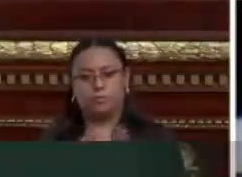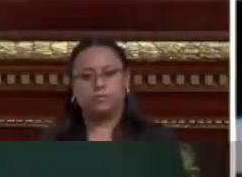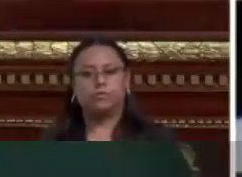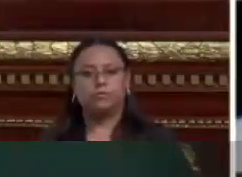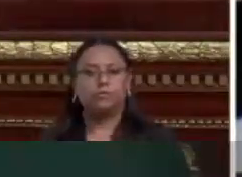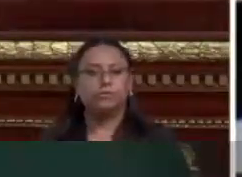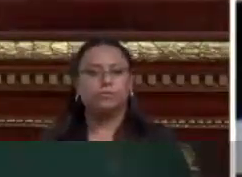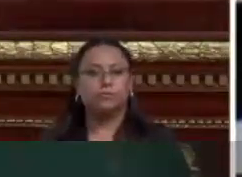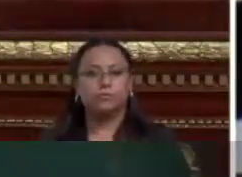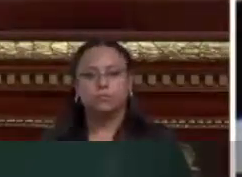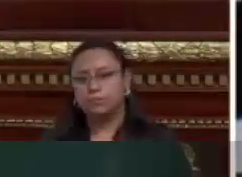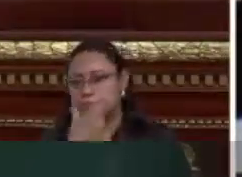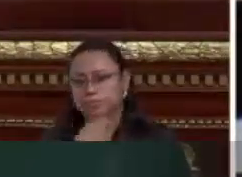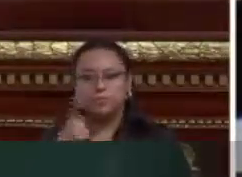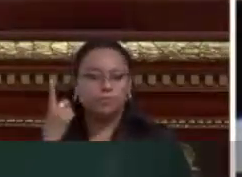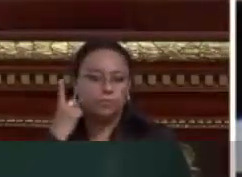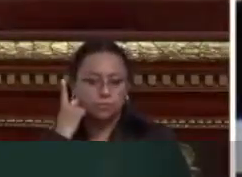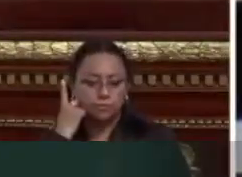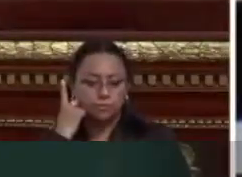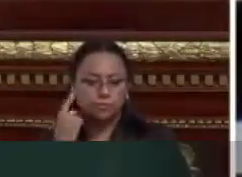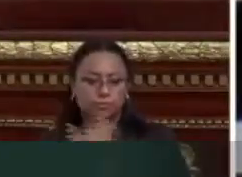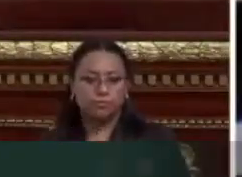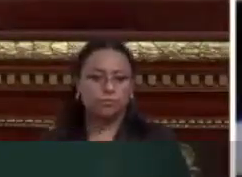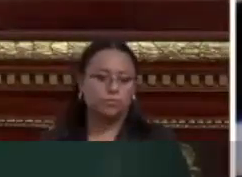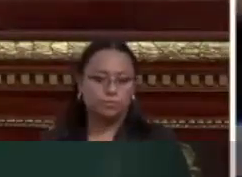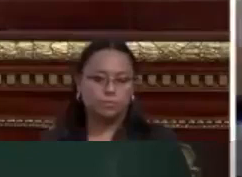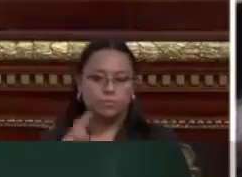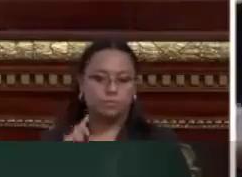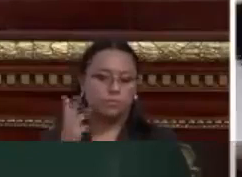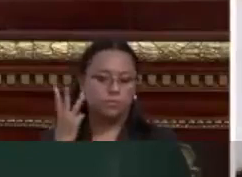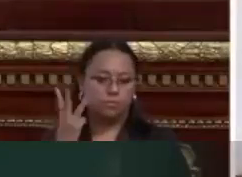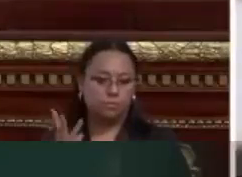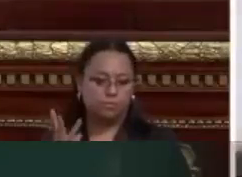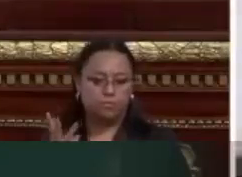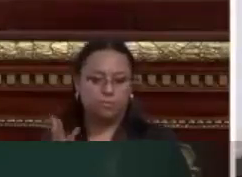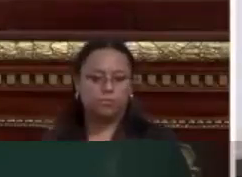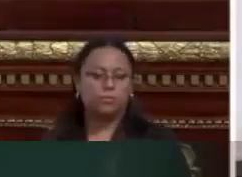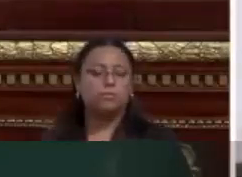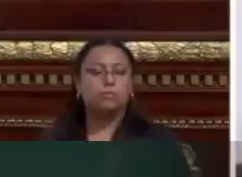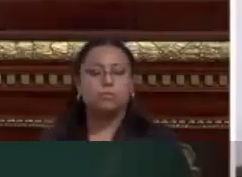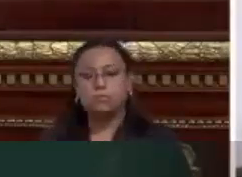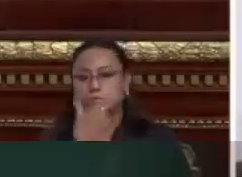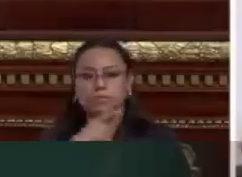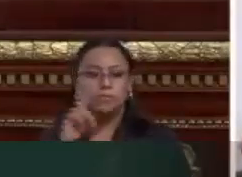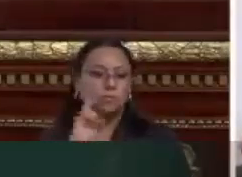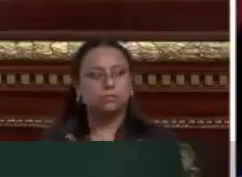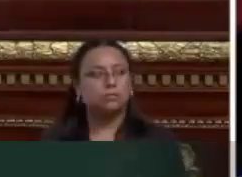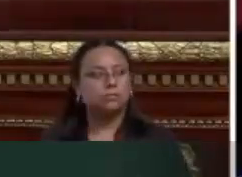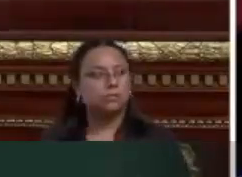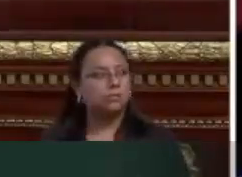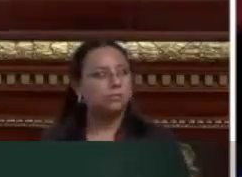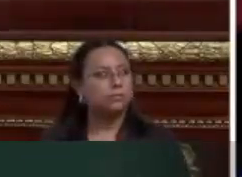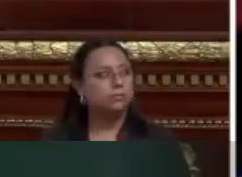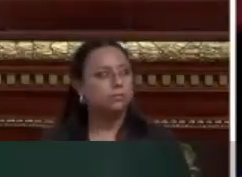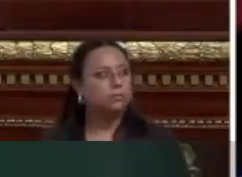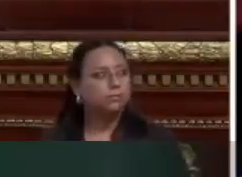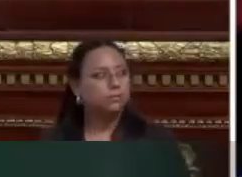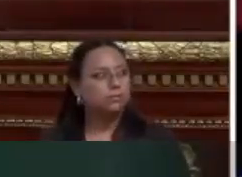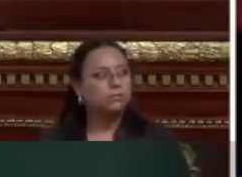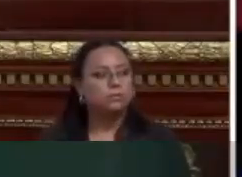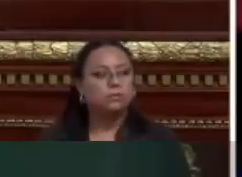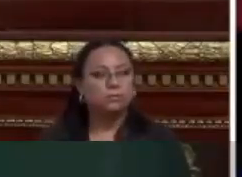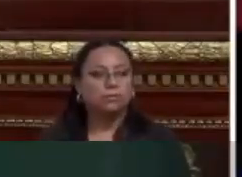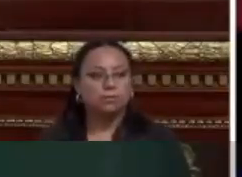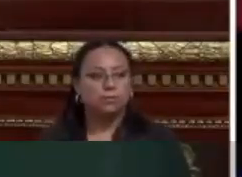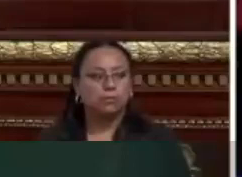presidente, hay una asistencia de 33 diputadas y diputados, por lo tanto, no hay quórum. Al no existir